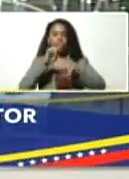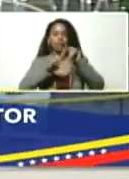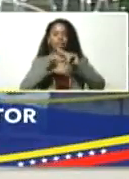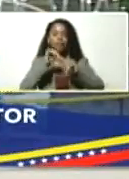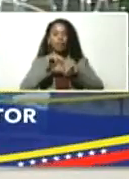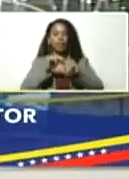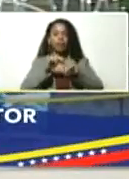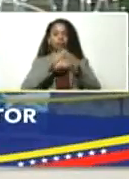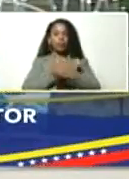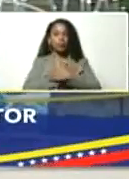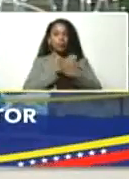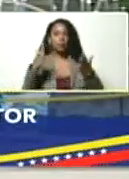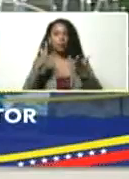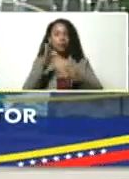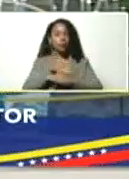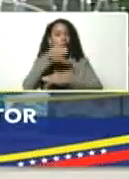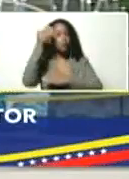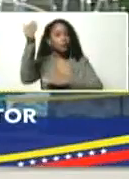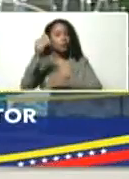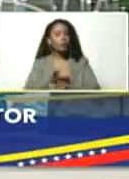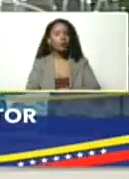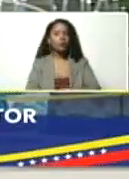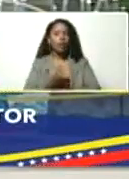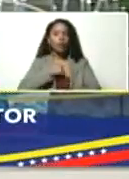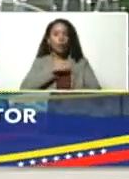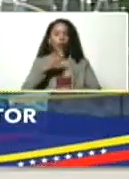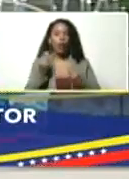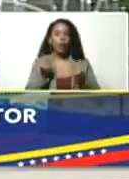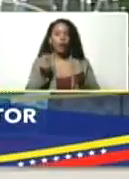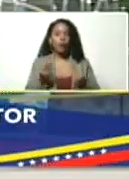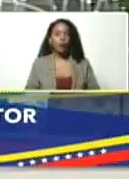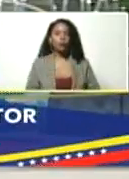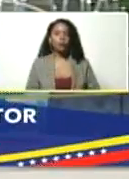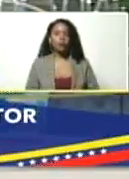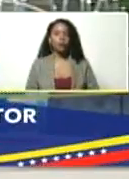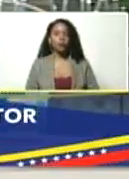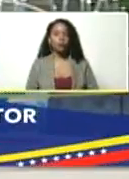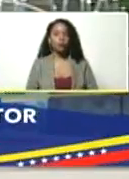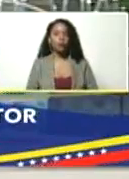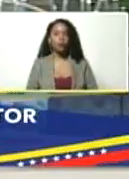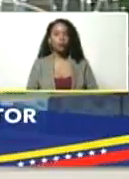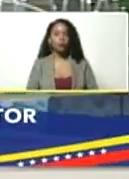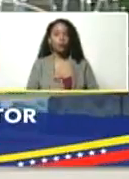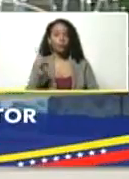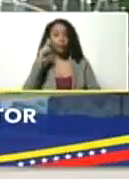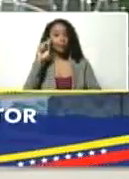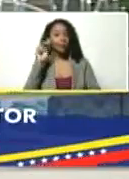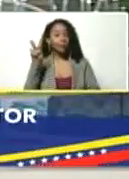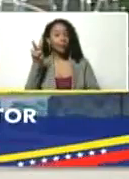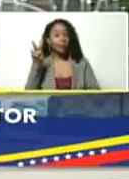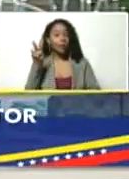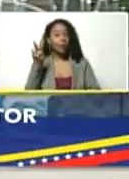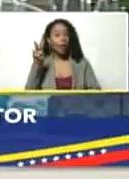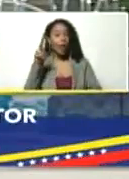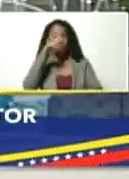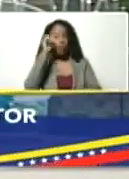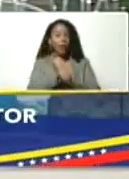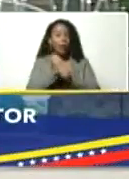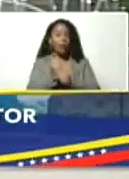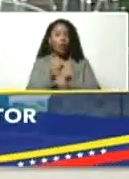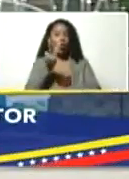la vocación exportadora de nuestra economía. Ahí vamos. Como siempre digo, trabajando con las dos